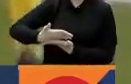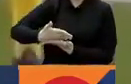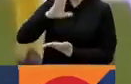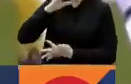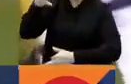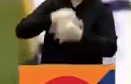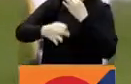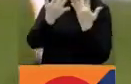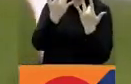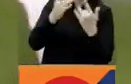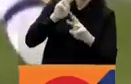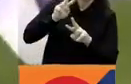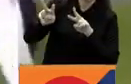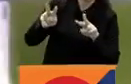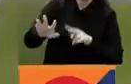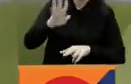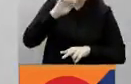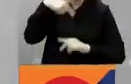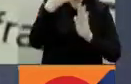deportiva. Ya nos vemos.